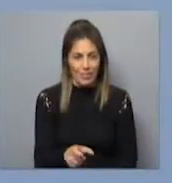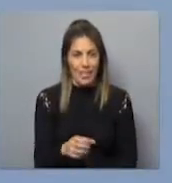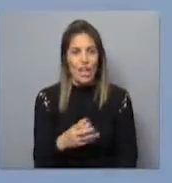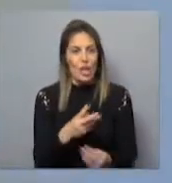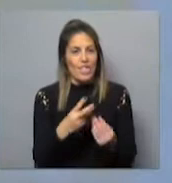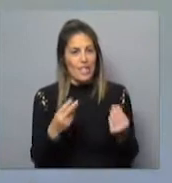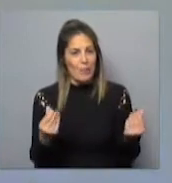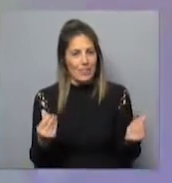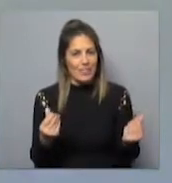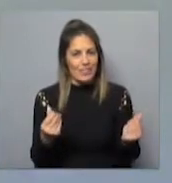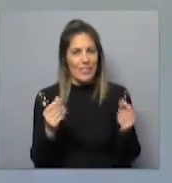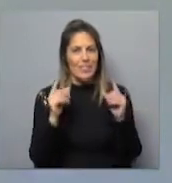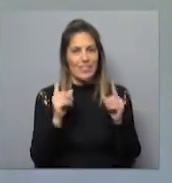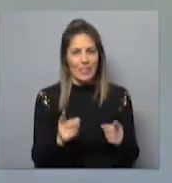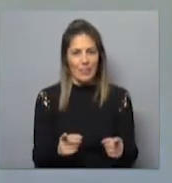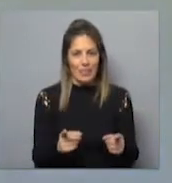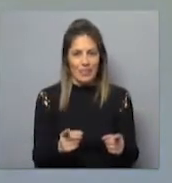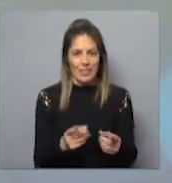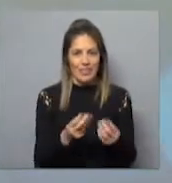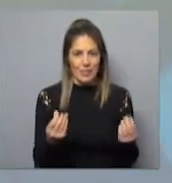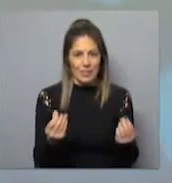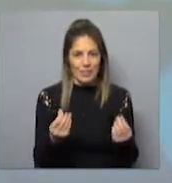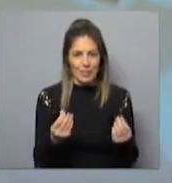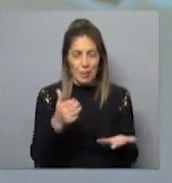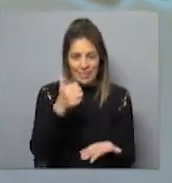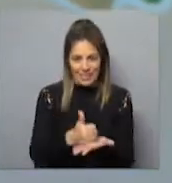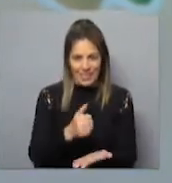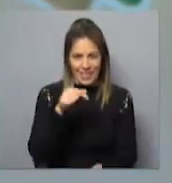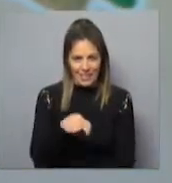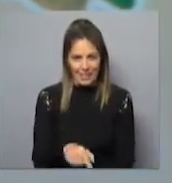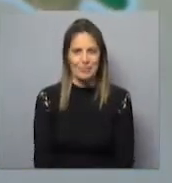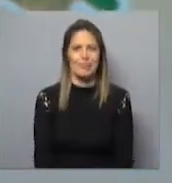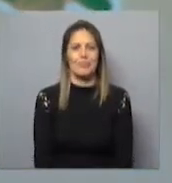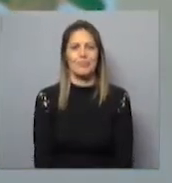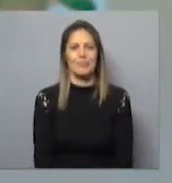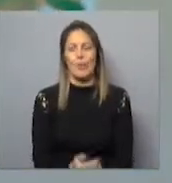percibe en la cámara también se presiona en el presencialmente gracias